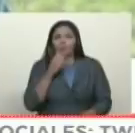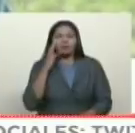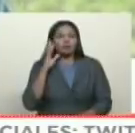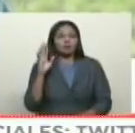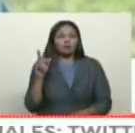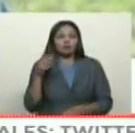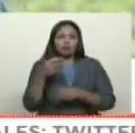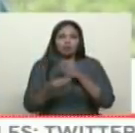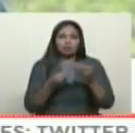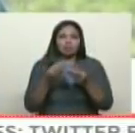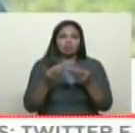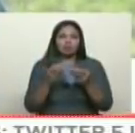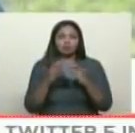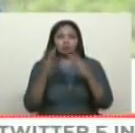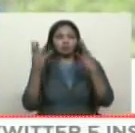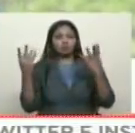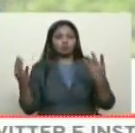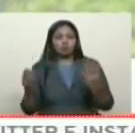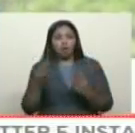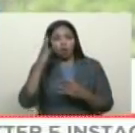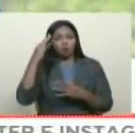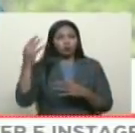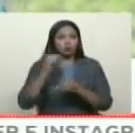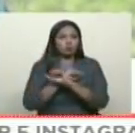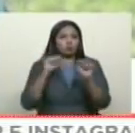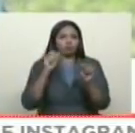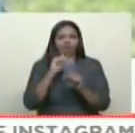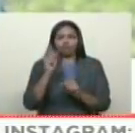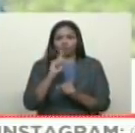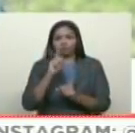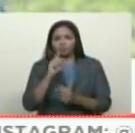generada del vaporón de un sueño imposible, no.